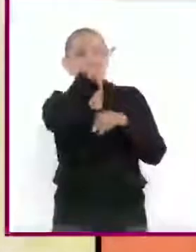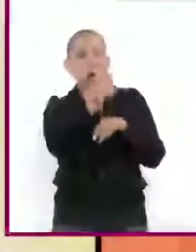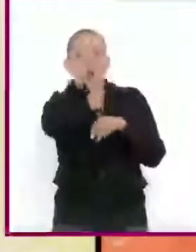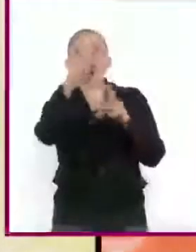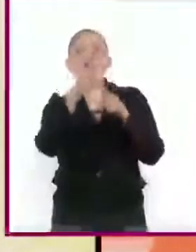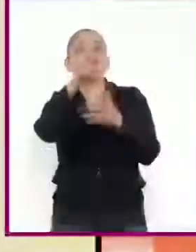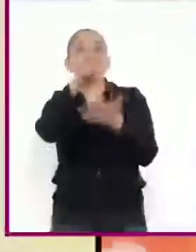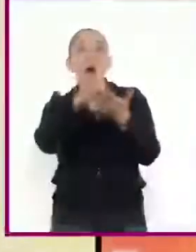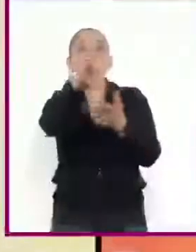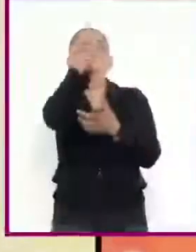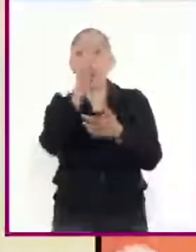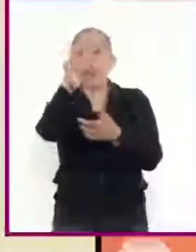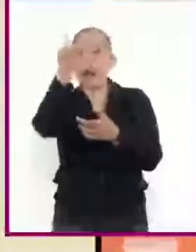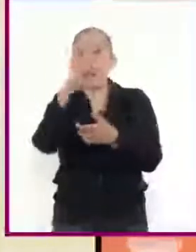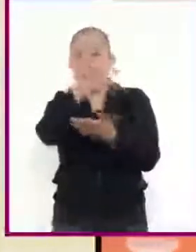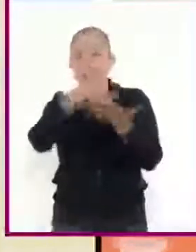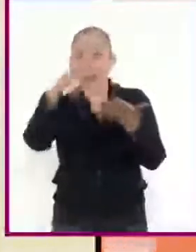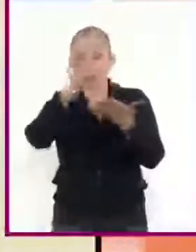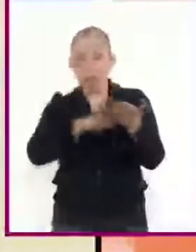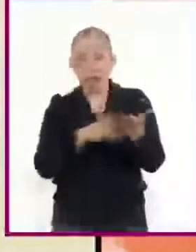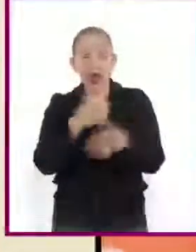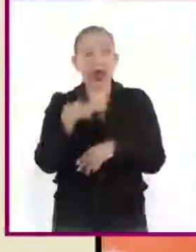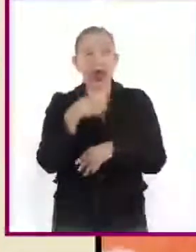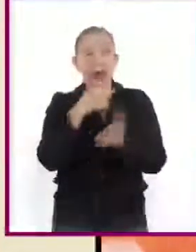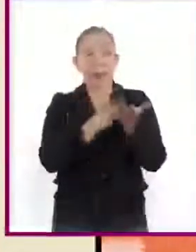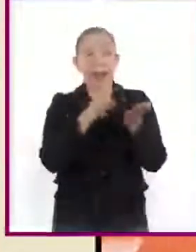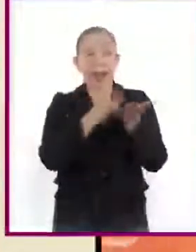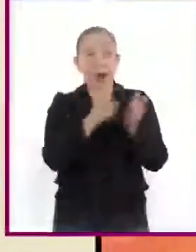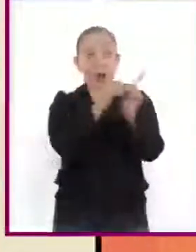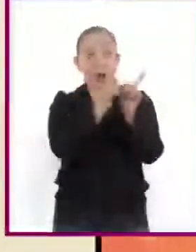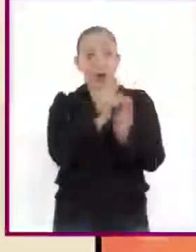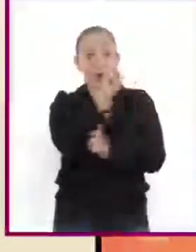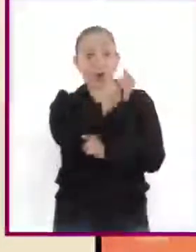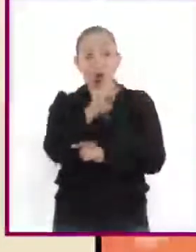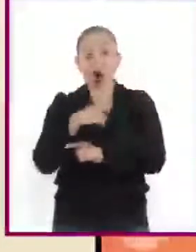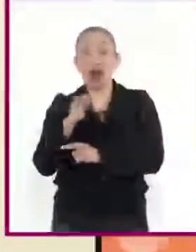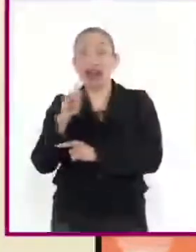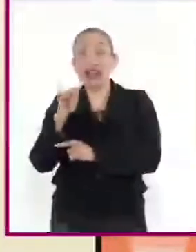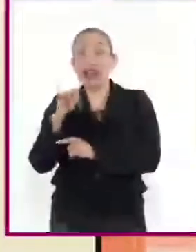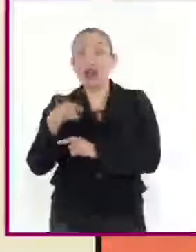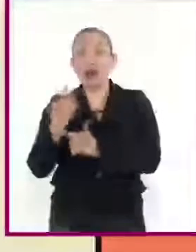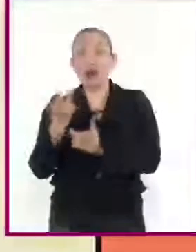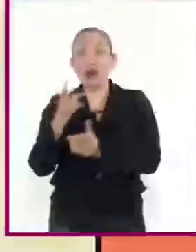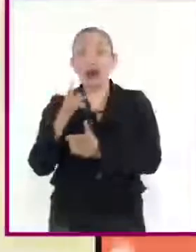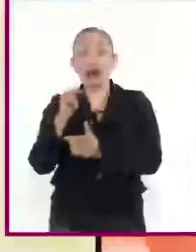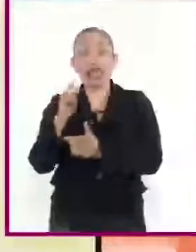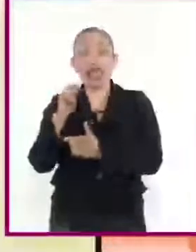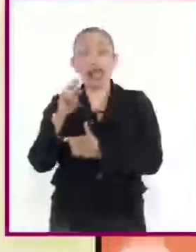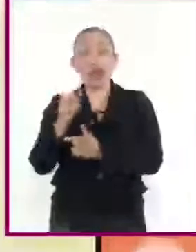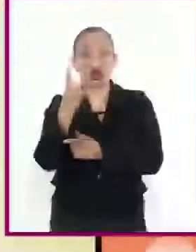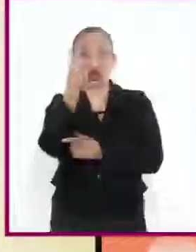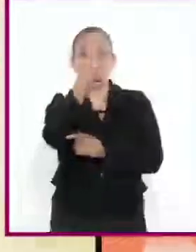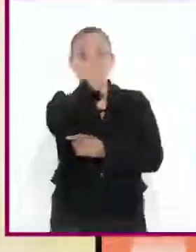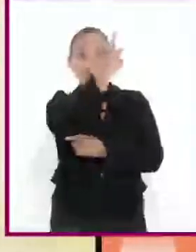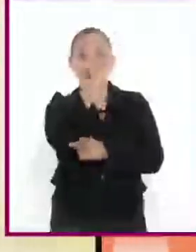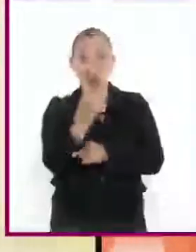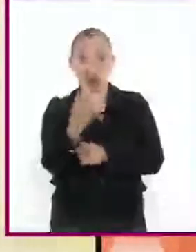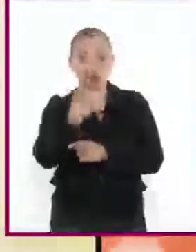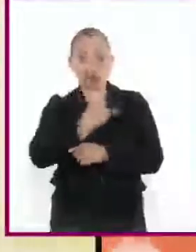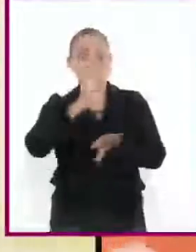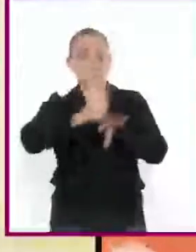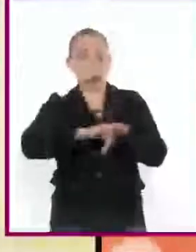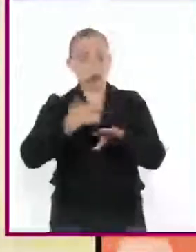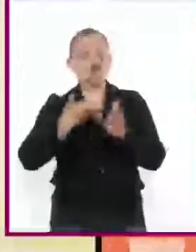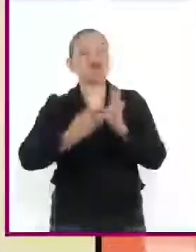periódica. Los metales alcalinos del grupo 1 y los metales alcalino-térreos del grupo 2 son los que presentan